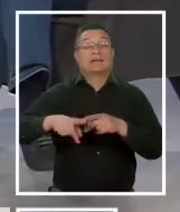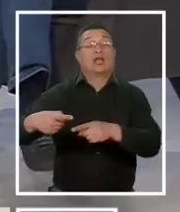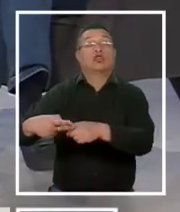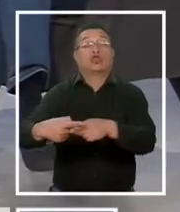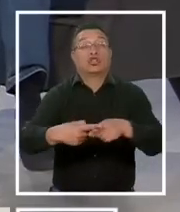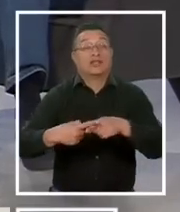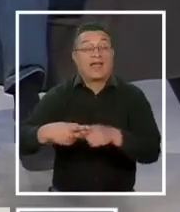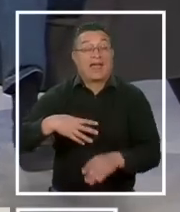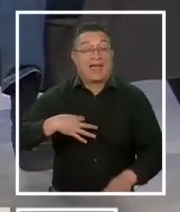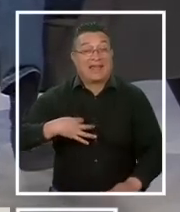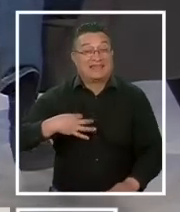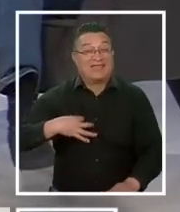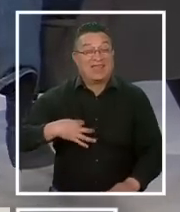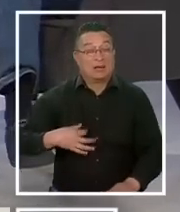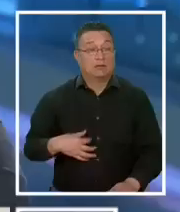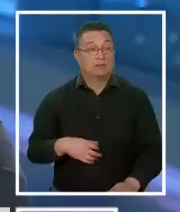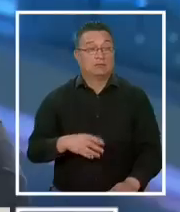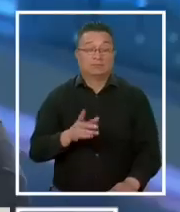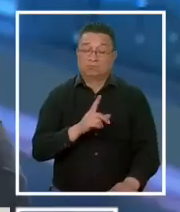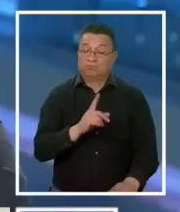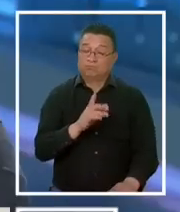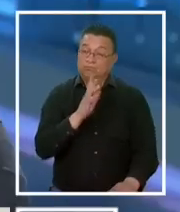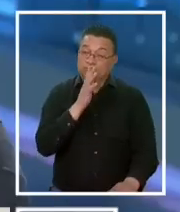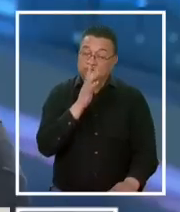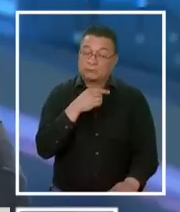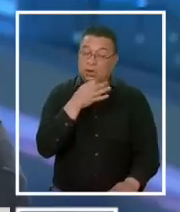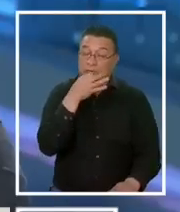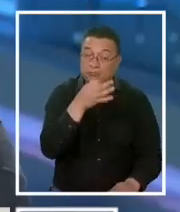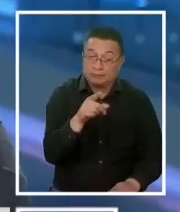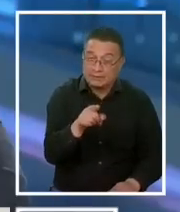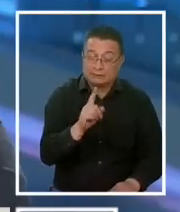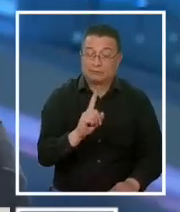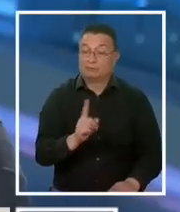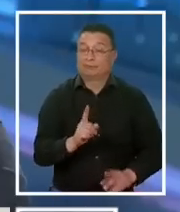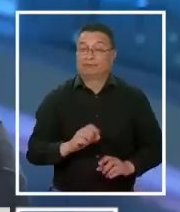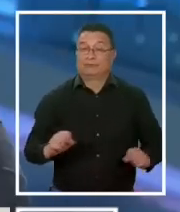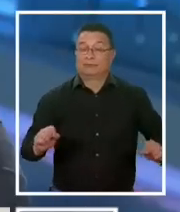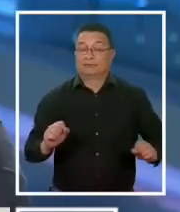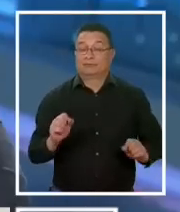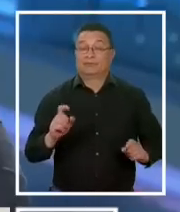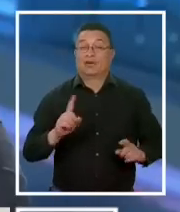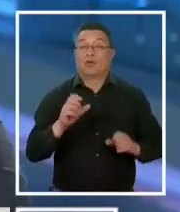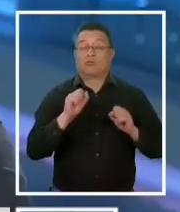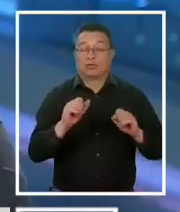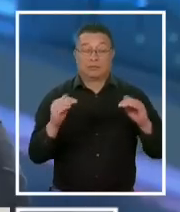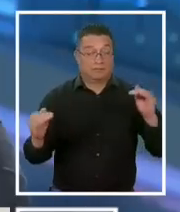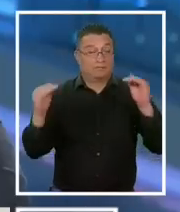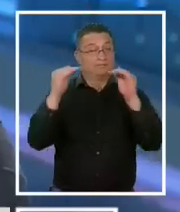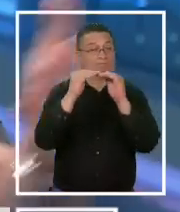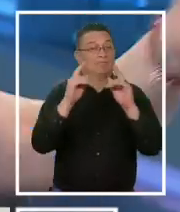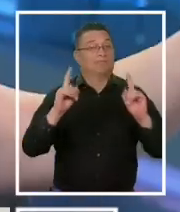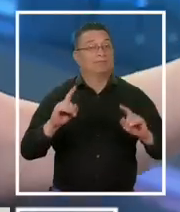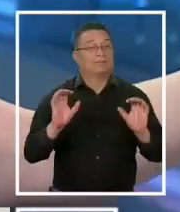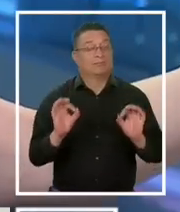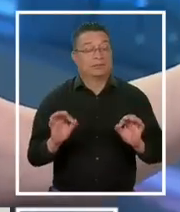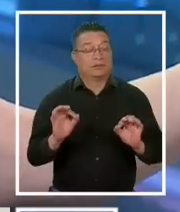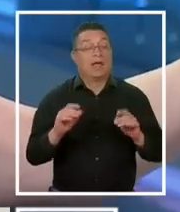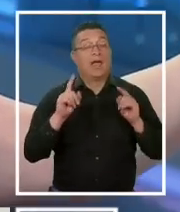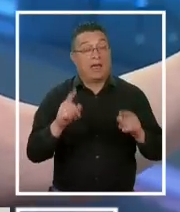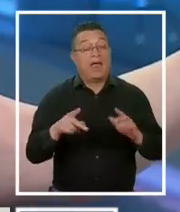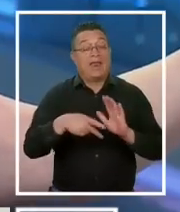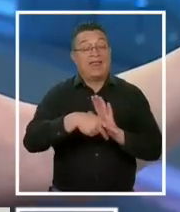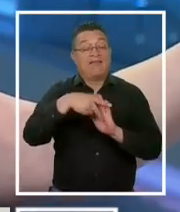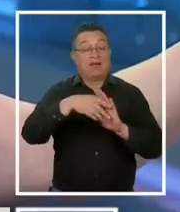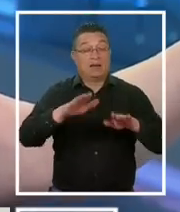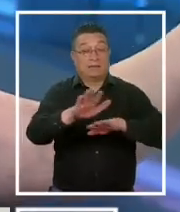civil en cuanto al recuerdo social no estoy en condiciones de sostener eso me parecería muy poco coherente con el hecho de que a nivel del